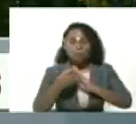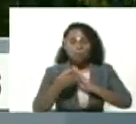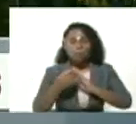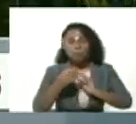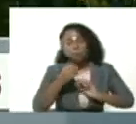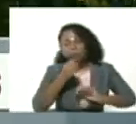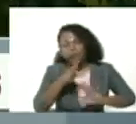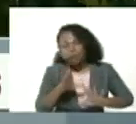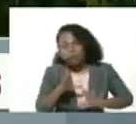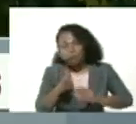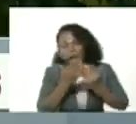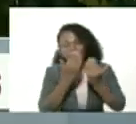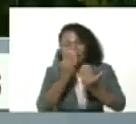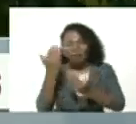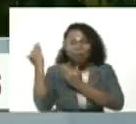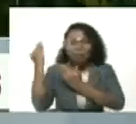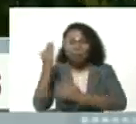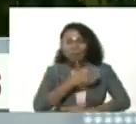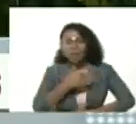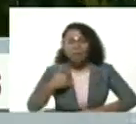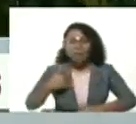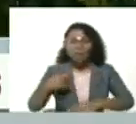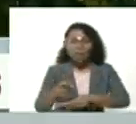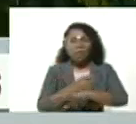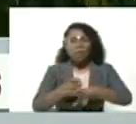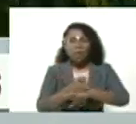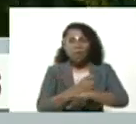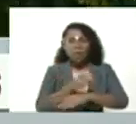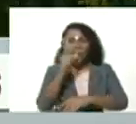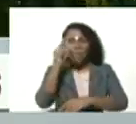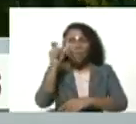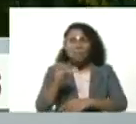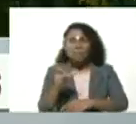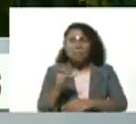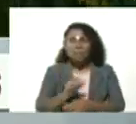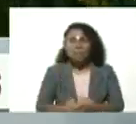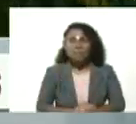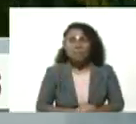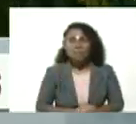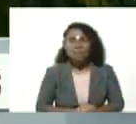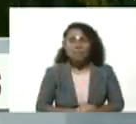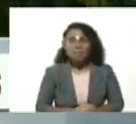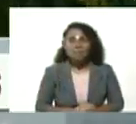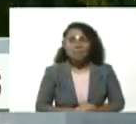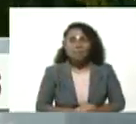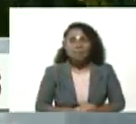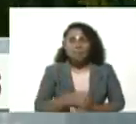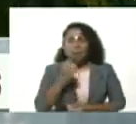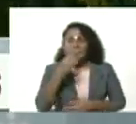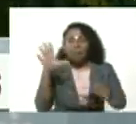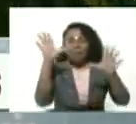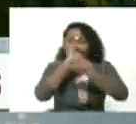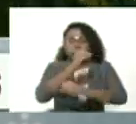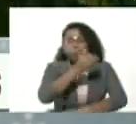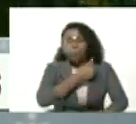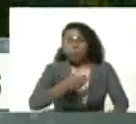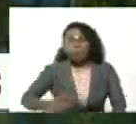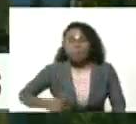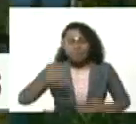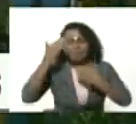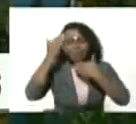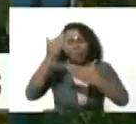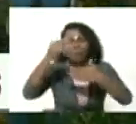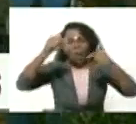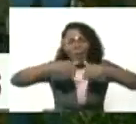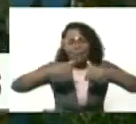Bueno, adelante, querido gobernador Ramón Carrizales. Buenas noches, presidente. Lo saludamos desde